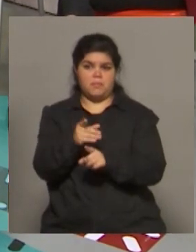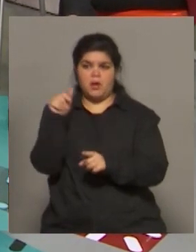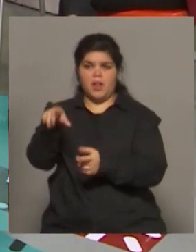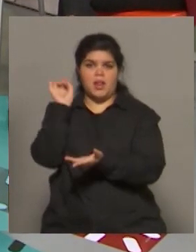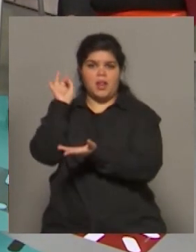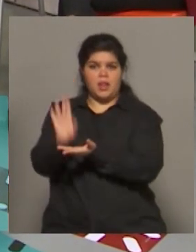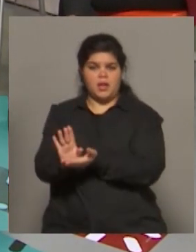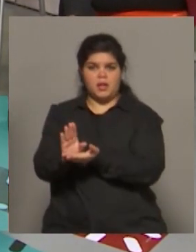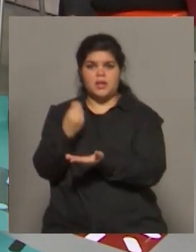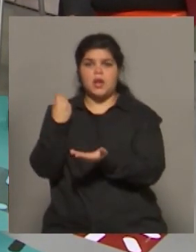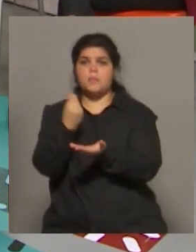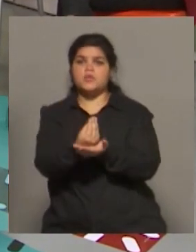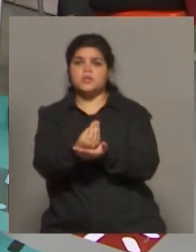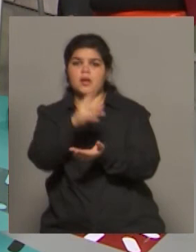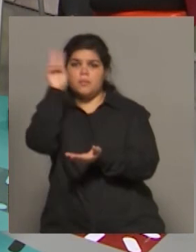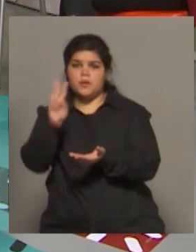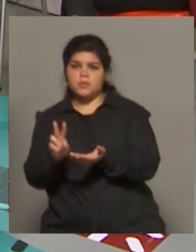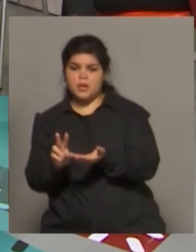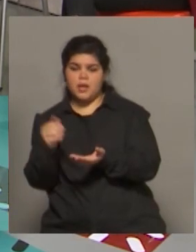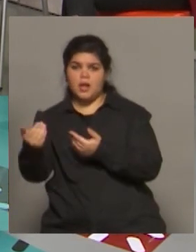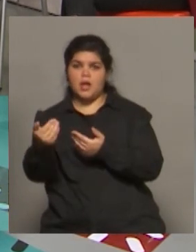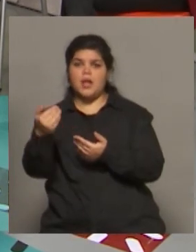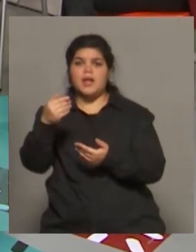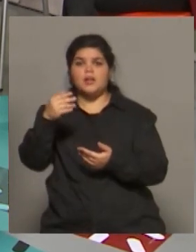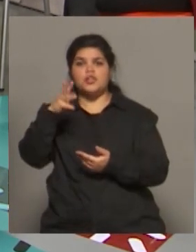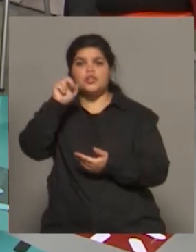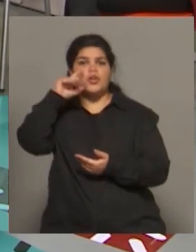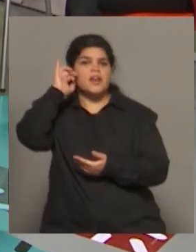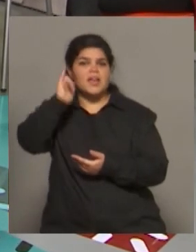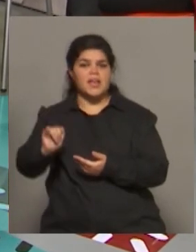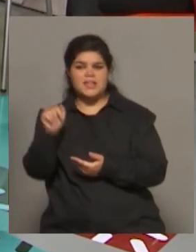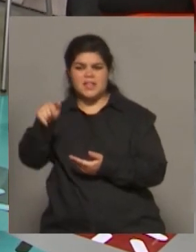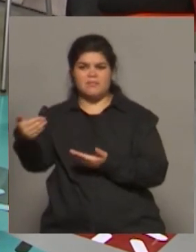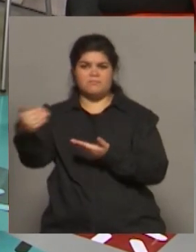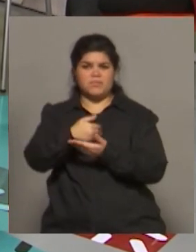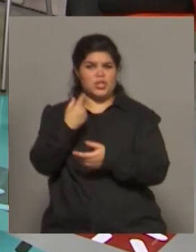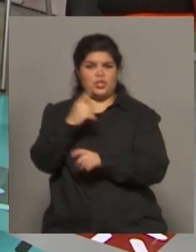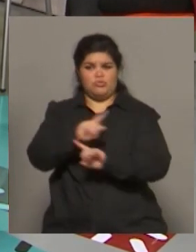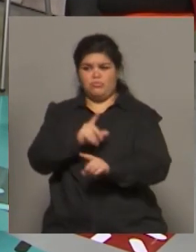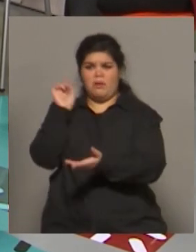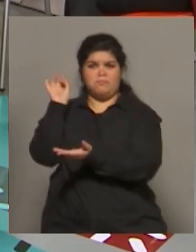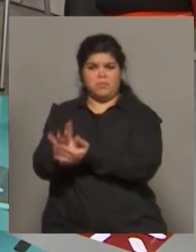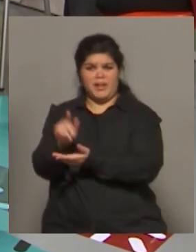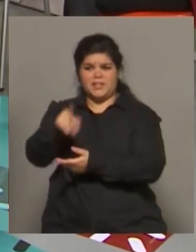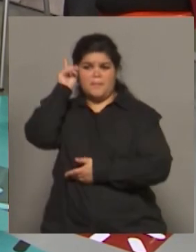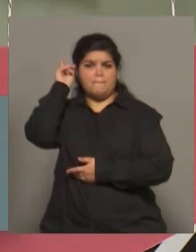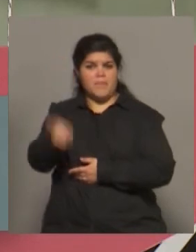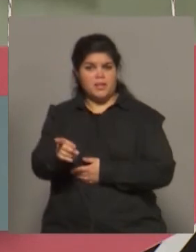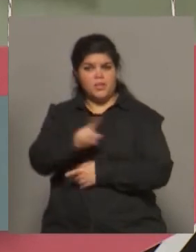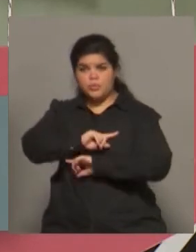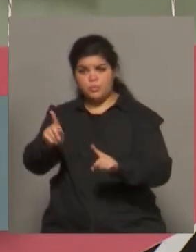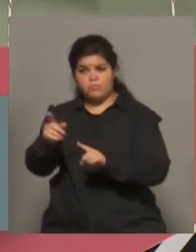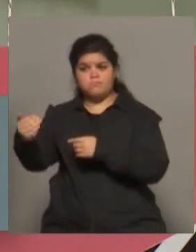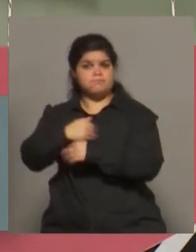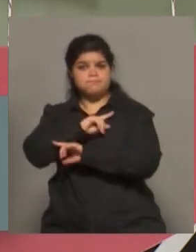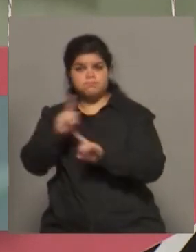a la canciller venezolana Delcy Rodríguez, digamos, en un acto aberrante que han tenido y arbitrario. En